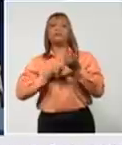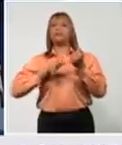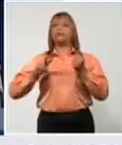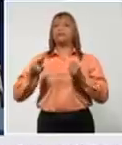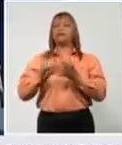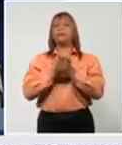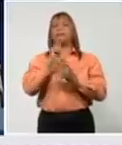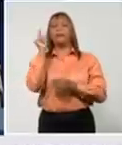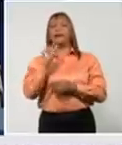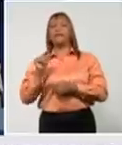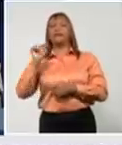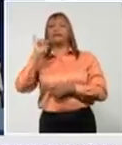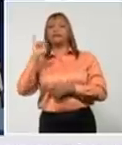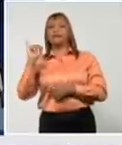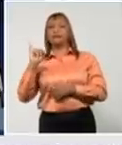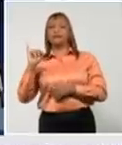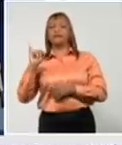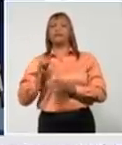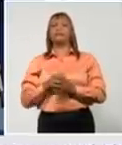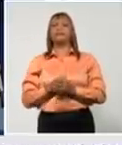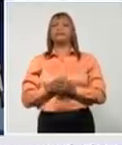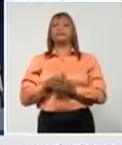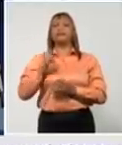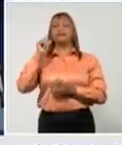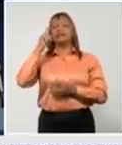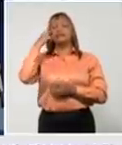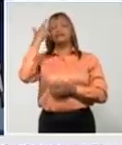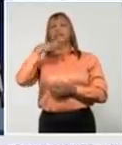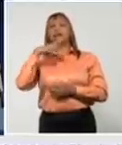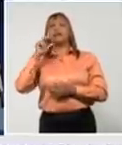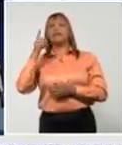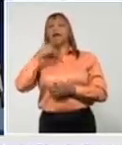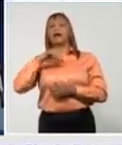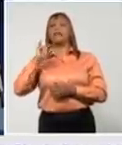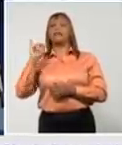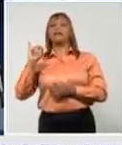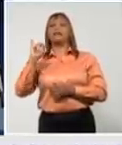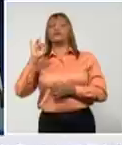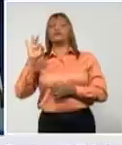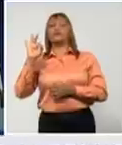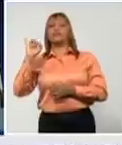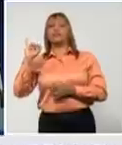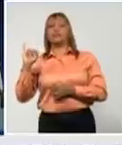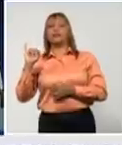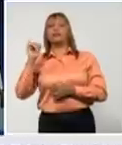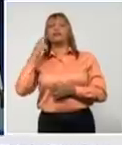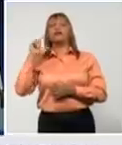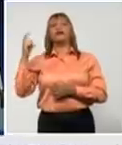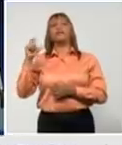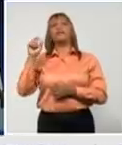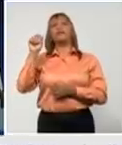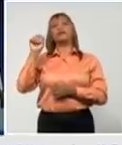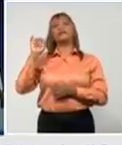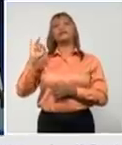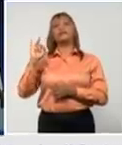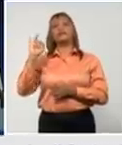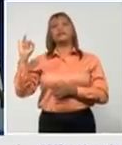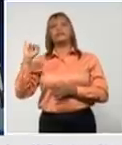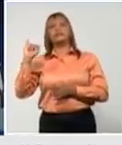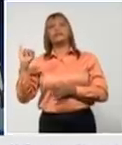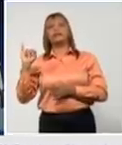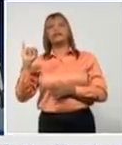Mayabeque, 66, Ciego de Ávila, 86, Camagüey, 66, Las Tunas,